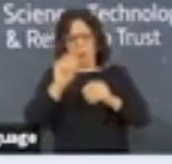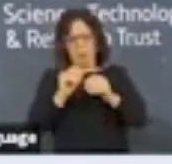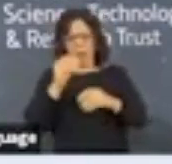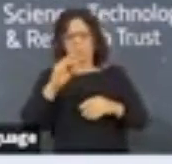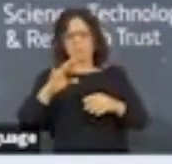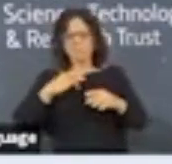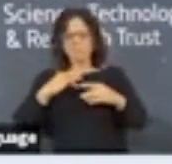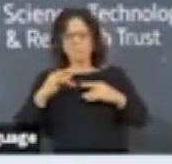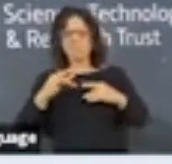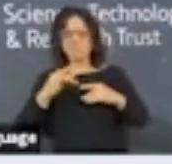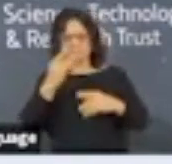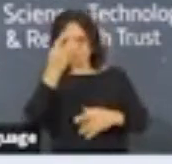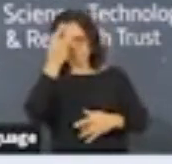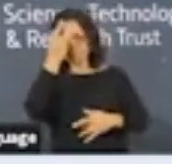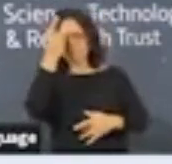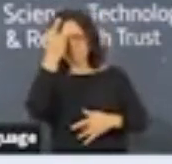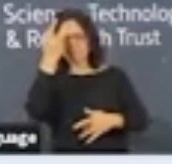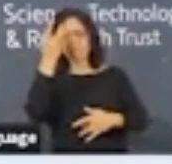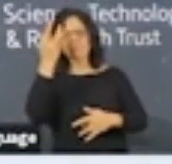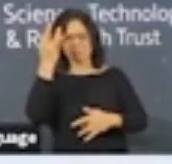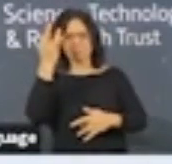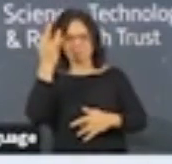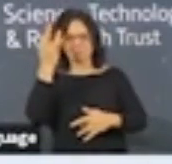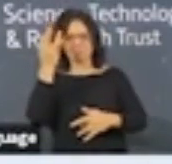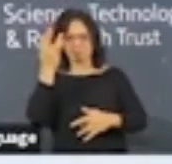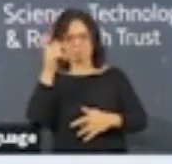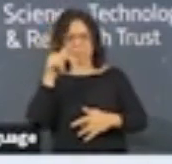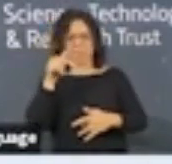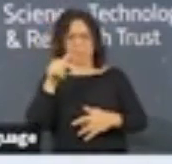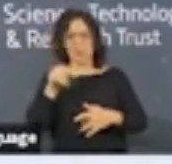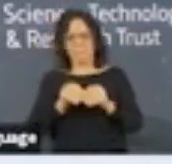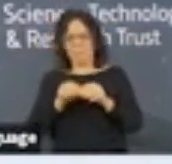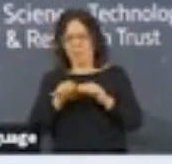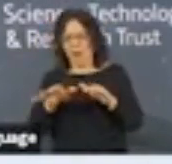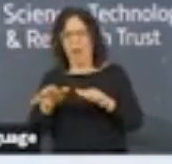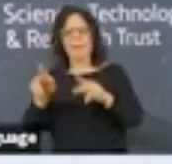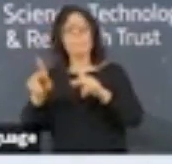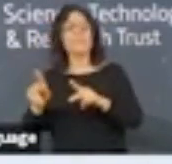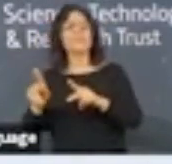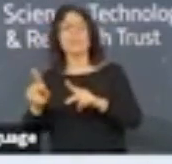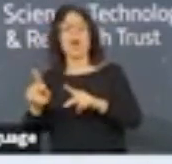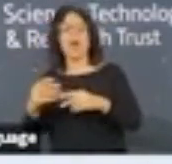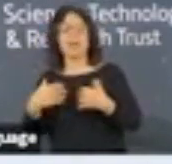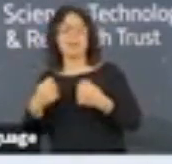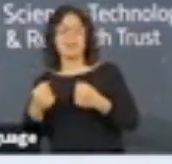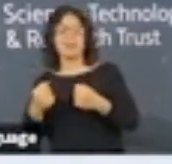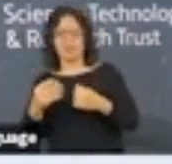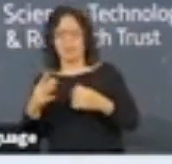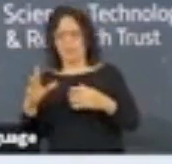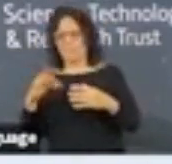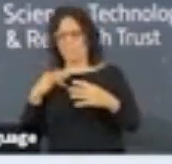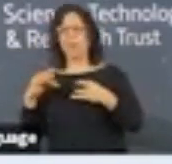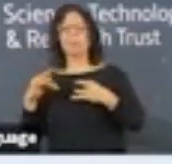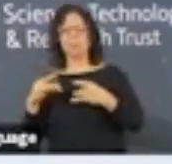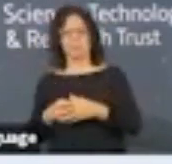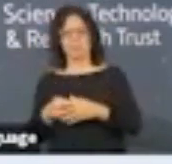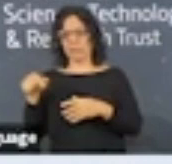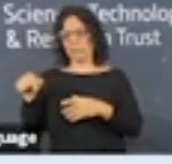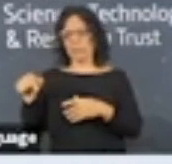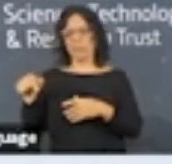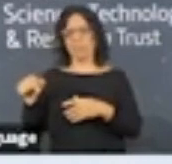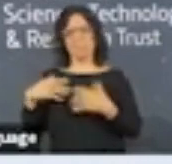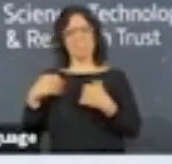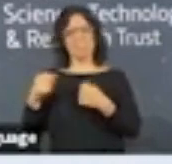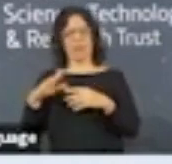en posición de transmitirlo a una persona sana. Esta persona que estaba sana, que fue picada por